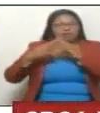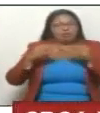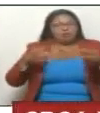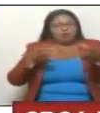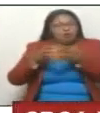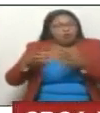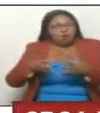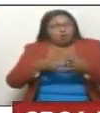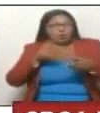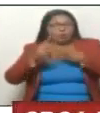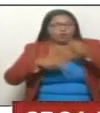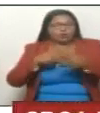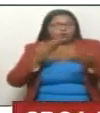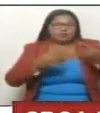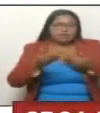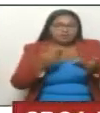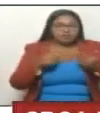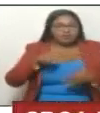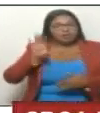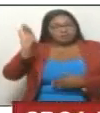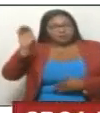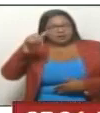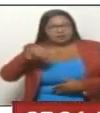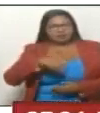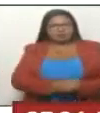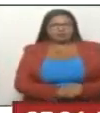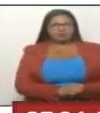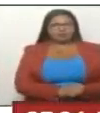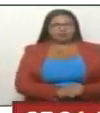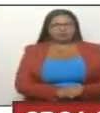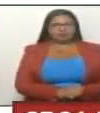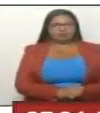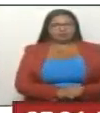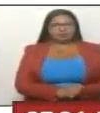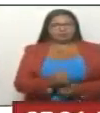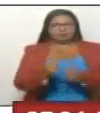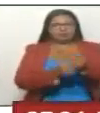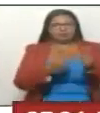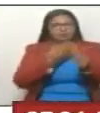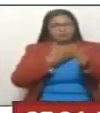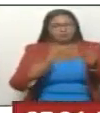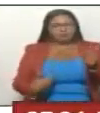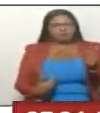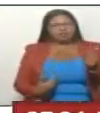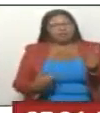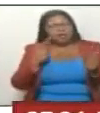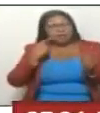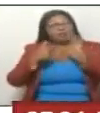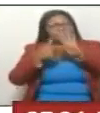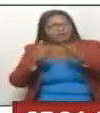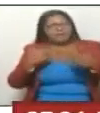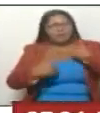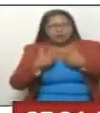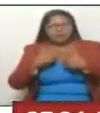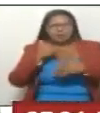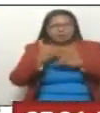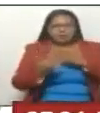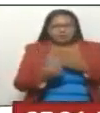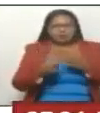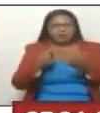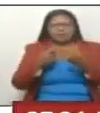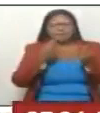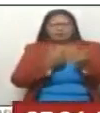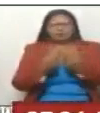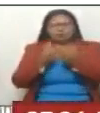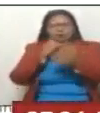sectores productivos y de servicios del país. La vicepresidenta de la República, Delcy Rodríguez, presentó este miércoles el proyecto de presupuesto